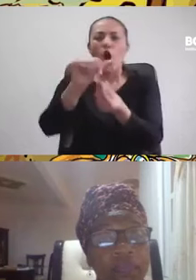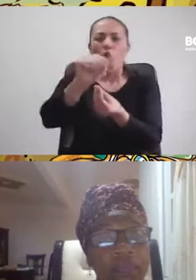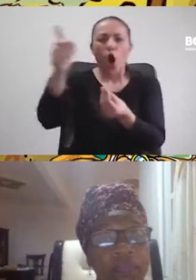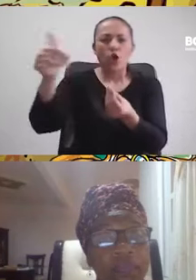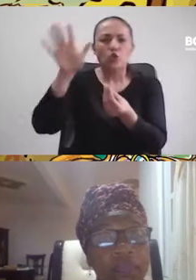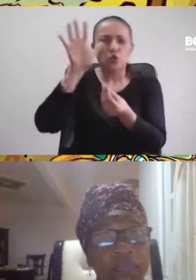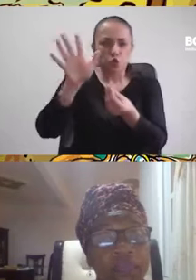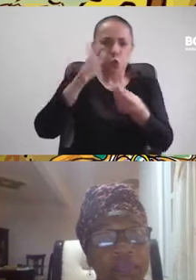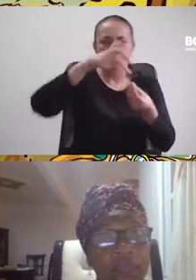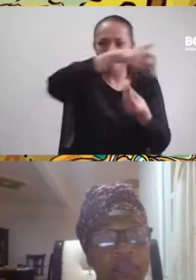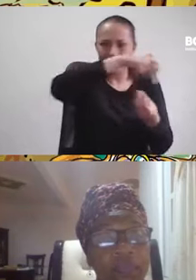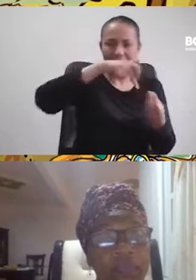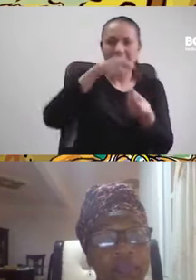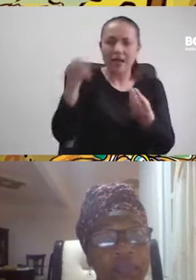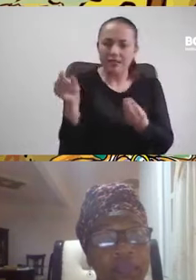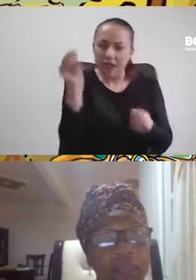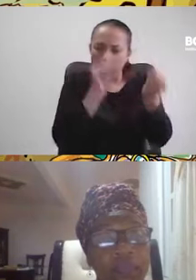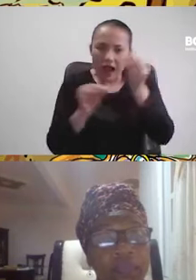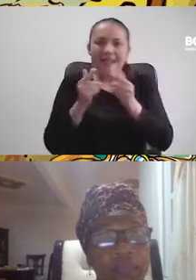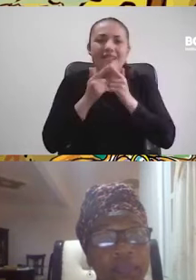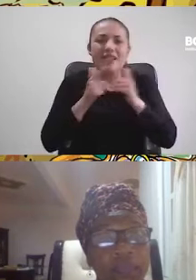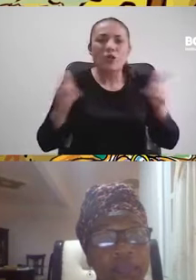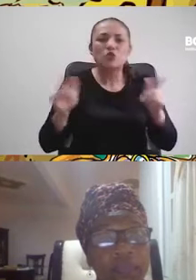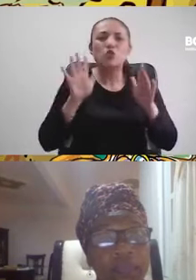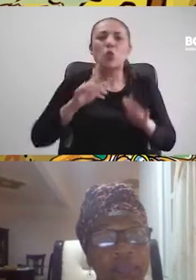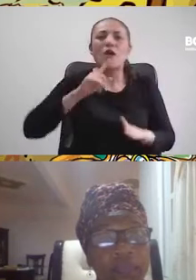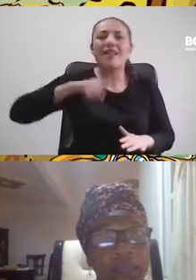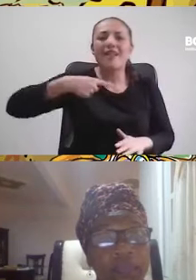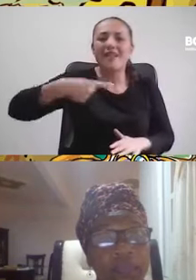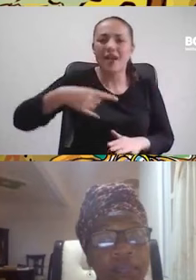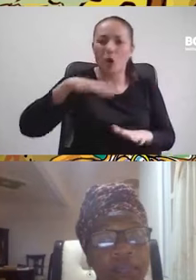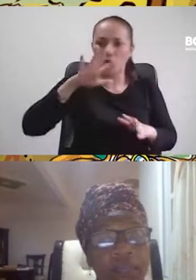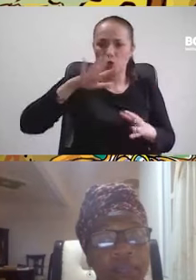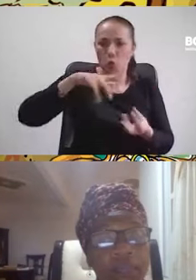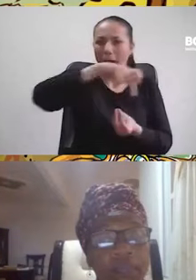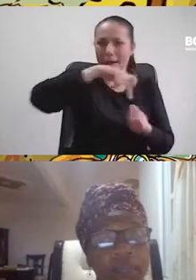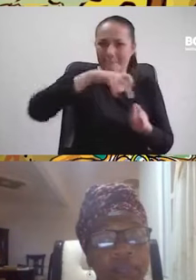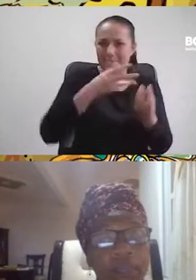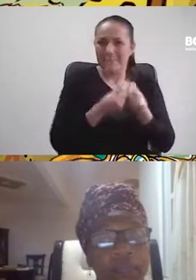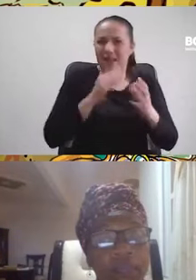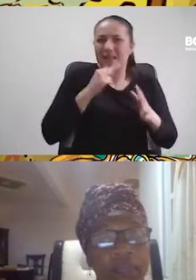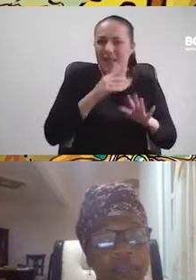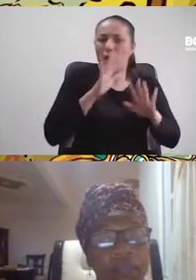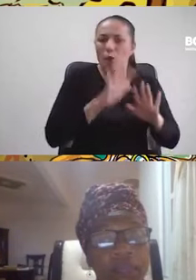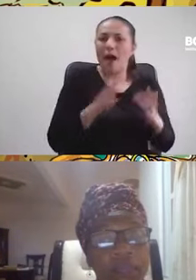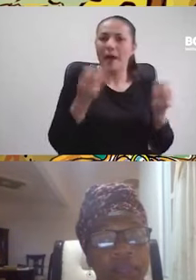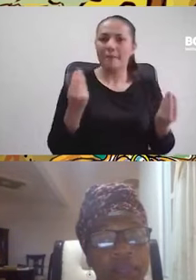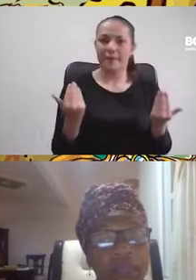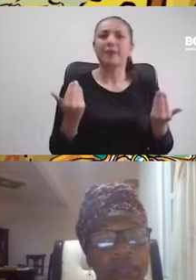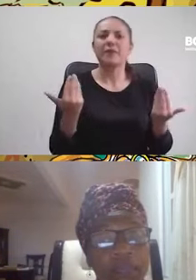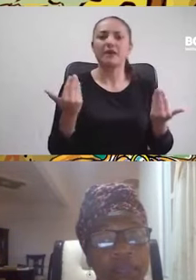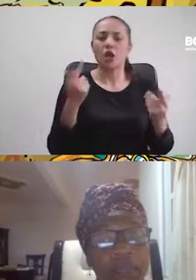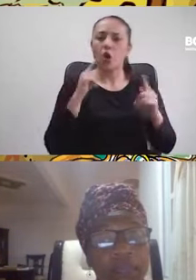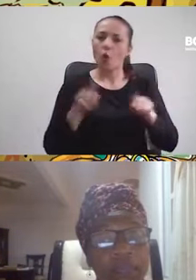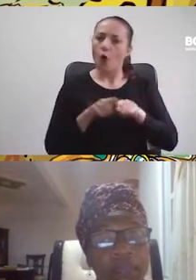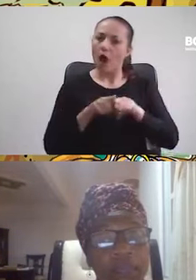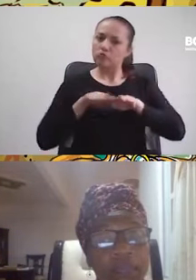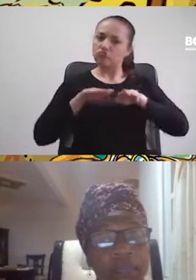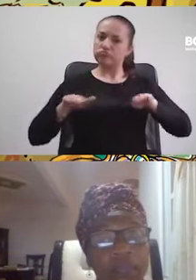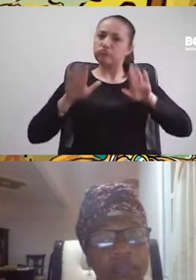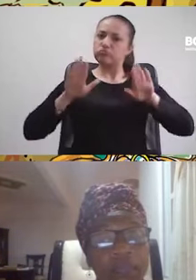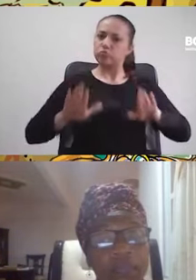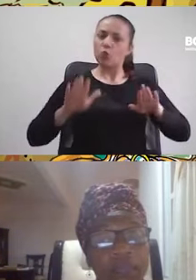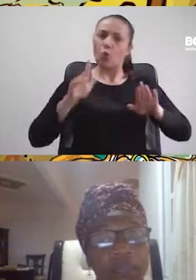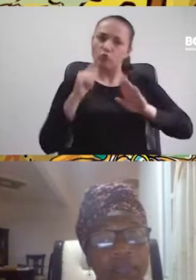facilitaron ese diccionario de lengua palenquera que permite estabilizar y dar a conocer, incluso en